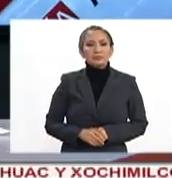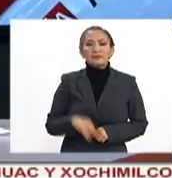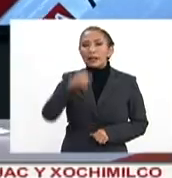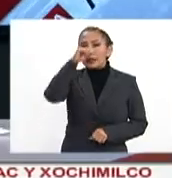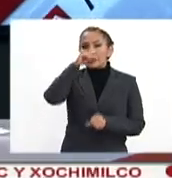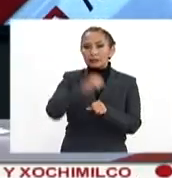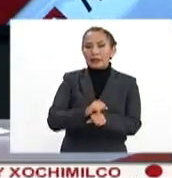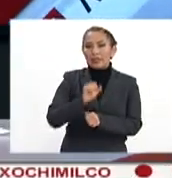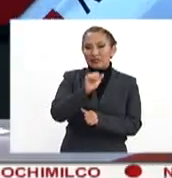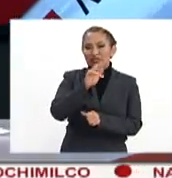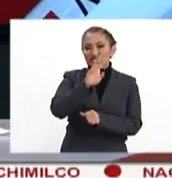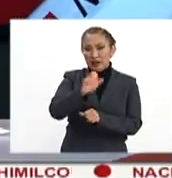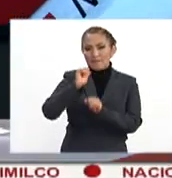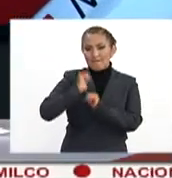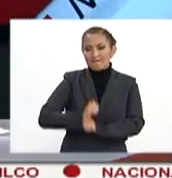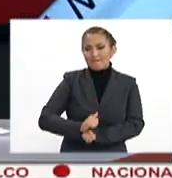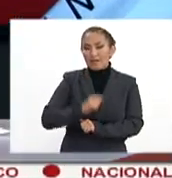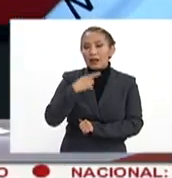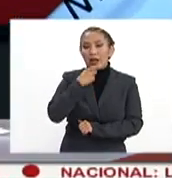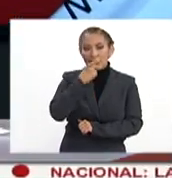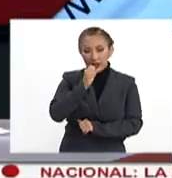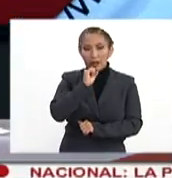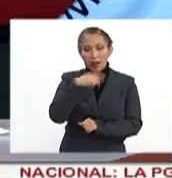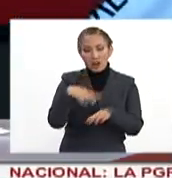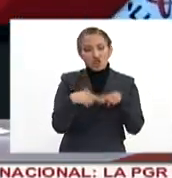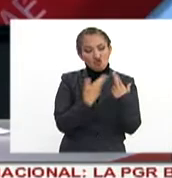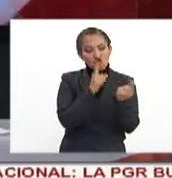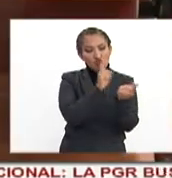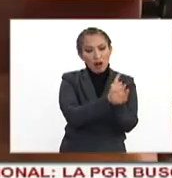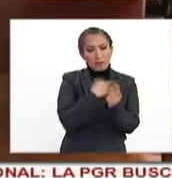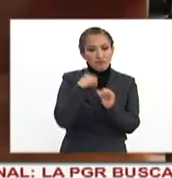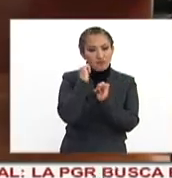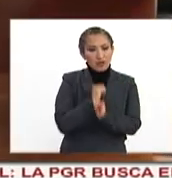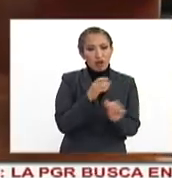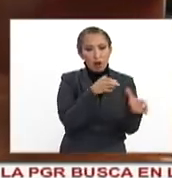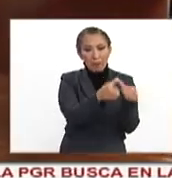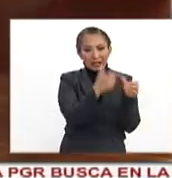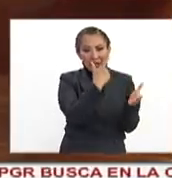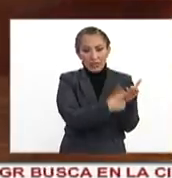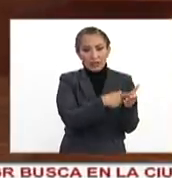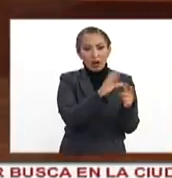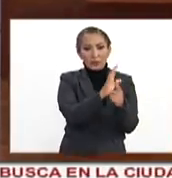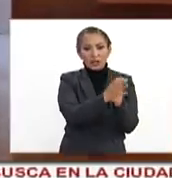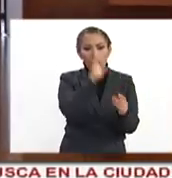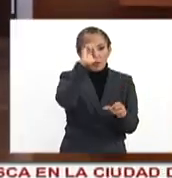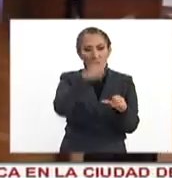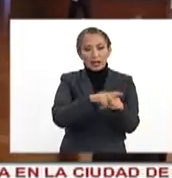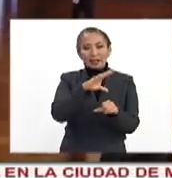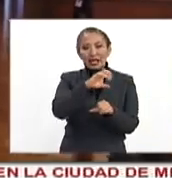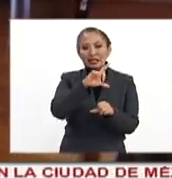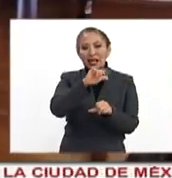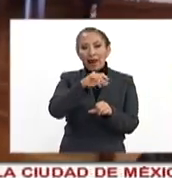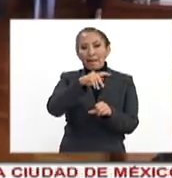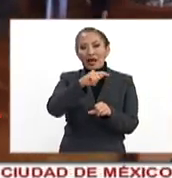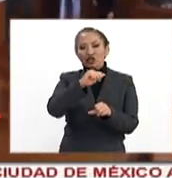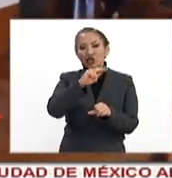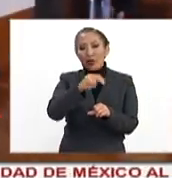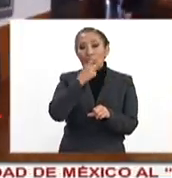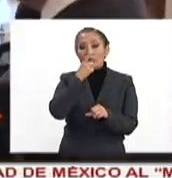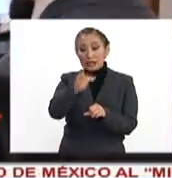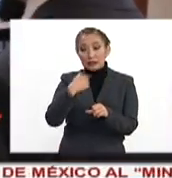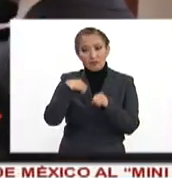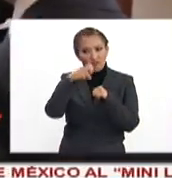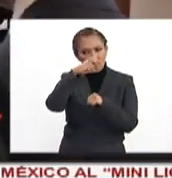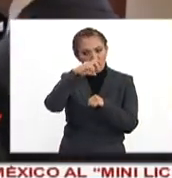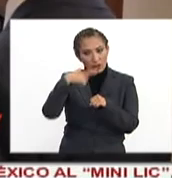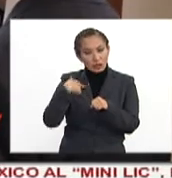El secretario de Relaciones Exteriores, Luis Videgaray, también se reunió con la comisaria de Comercio de la Comisión Europea, Cecilia Malmström. Reafirmaron de